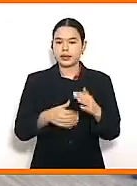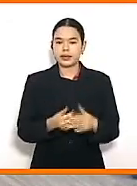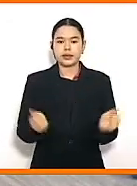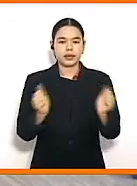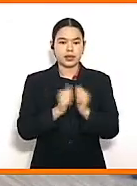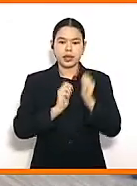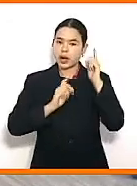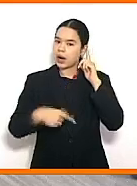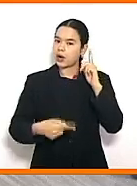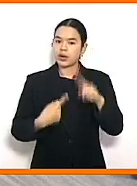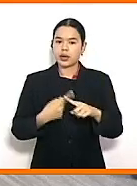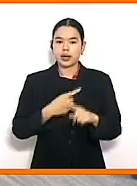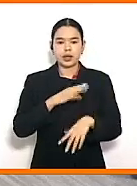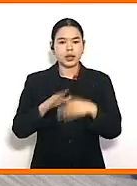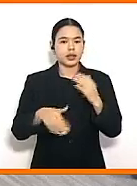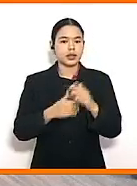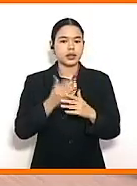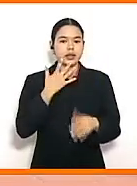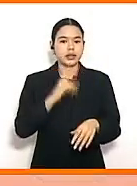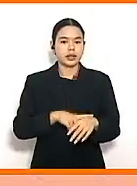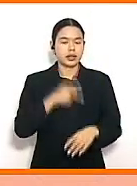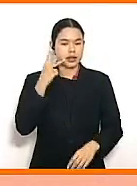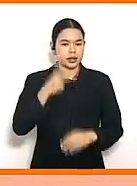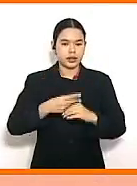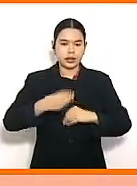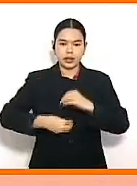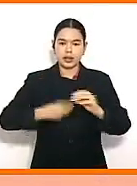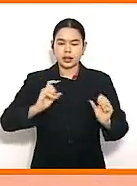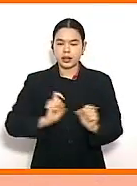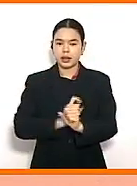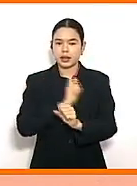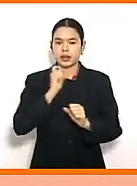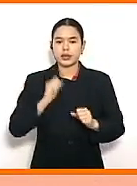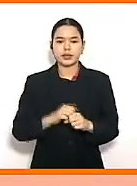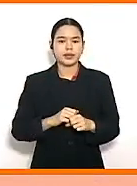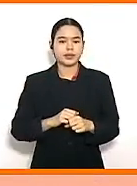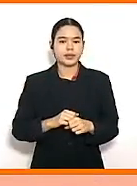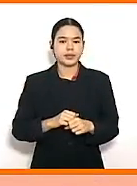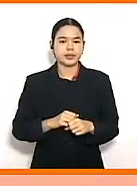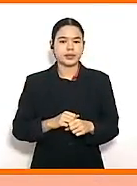MultiX. Suerte, porque tu esfera seleccionada es